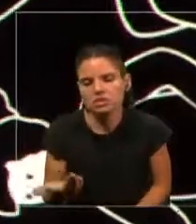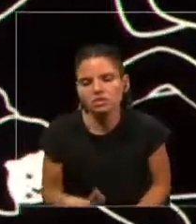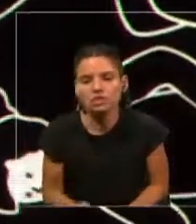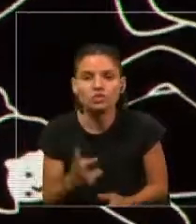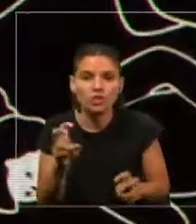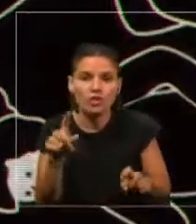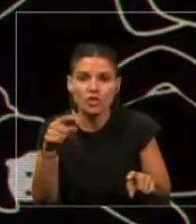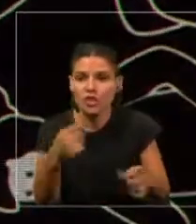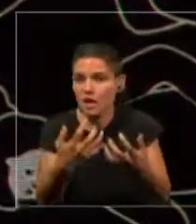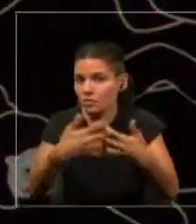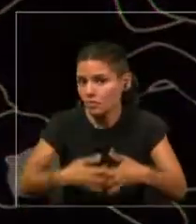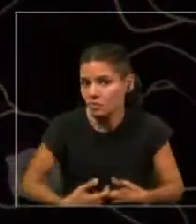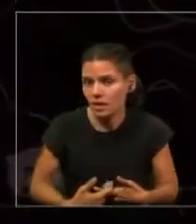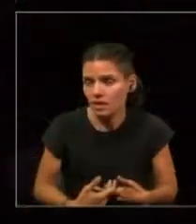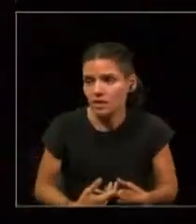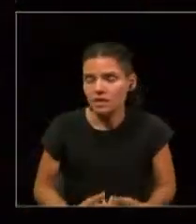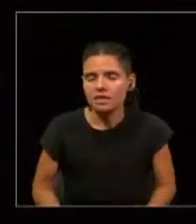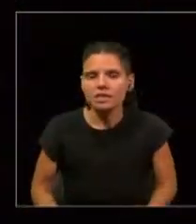automatización